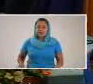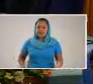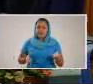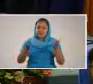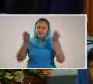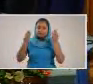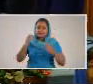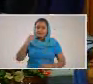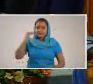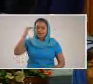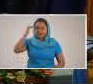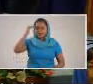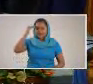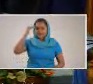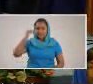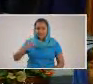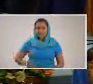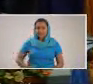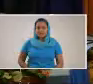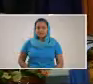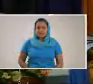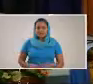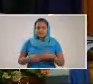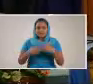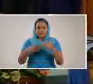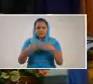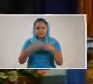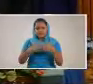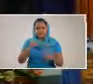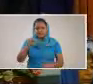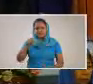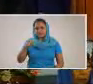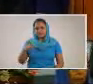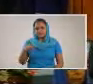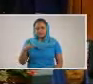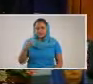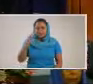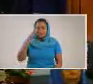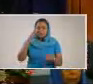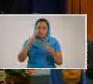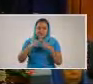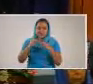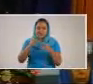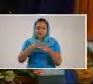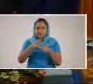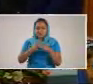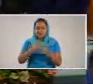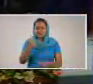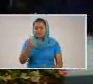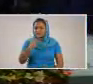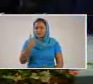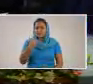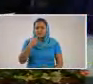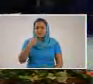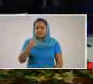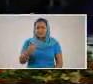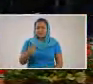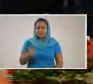levantad la cabeza. No importa que usted no se aprenda los nombres y los todo lo que mencionamos ahí, no